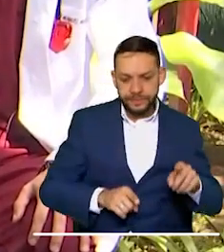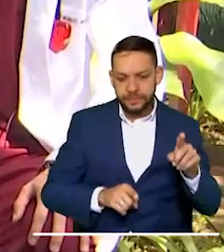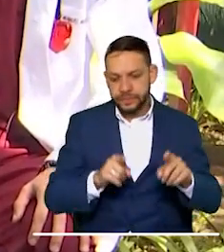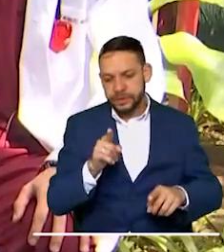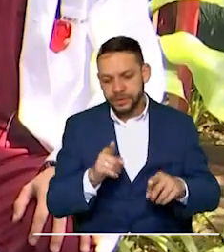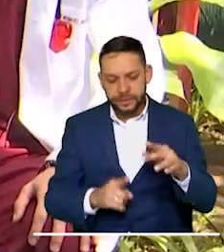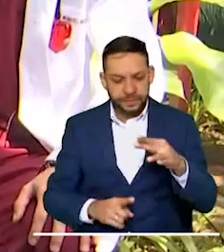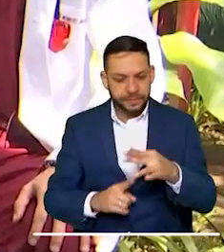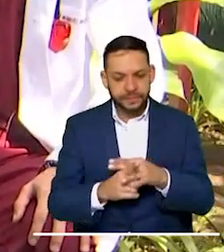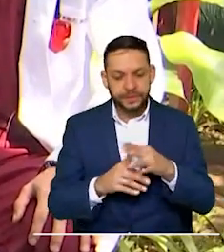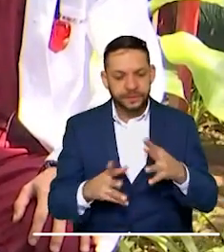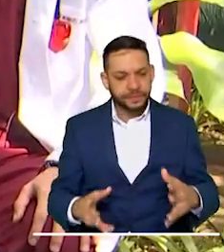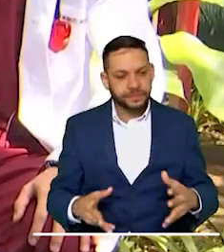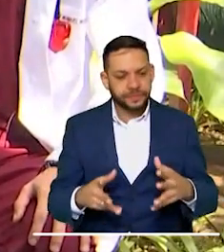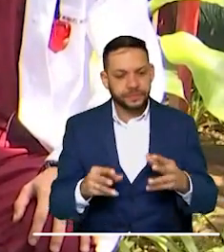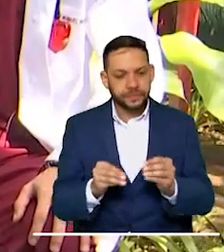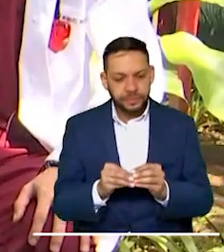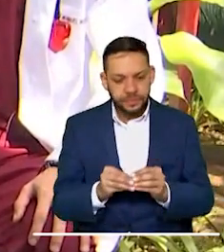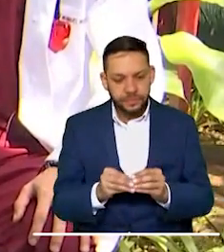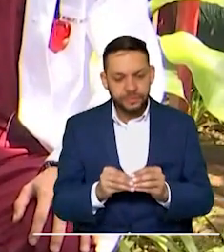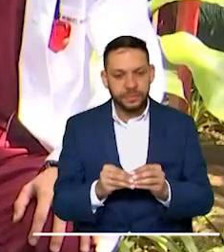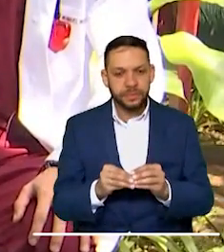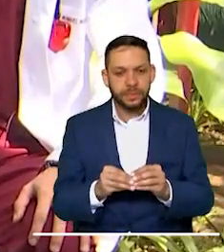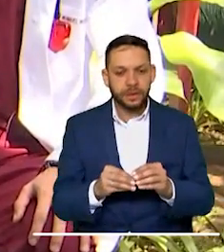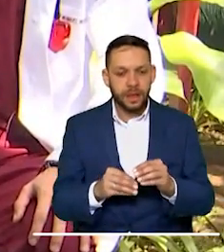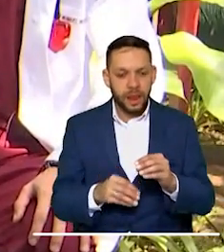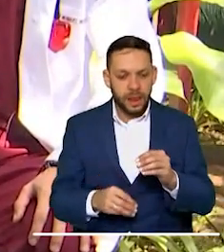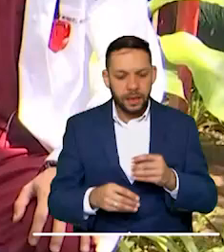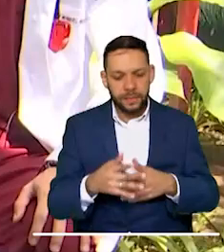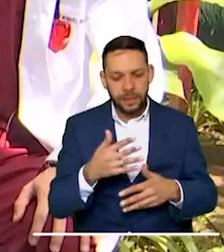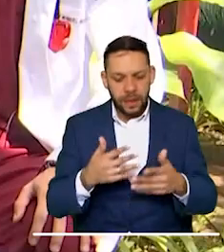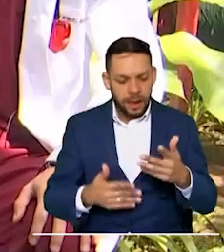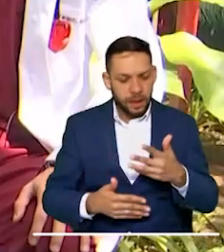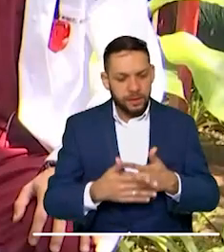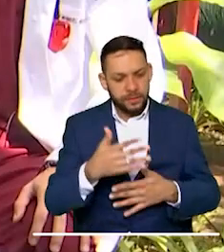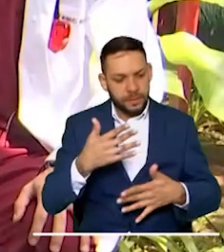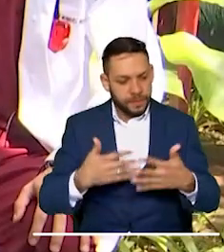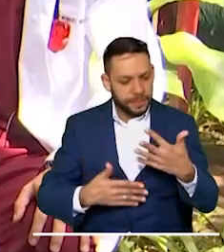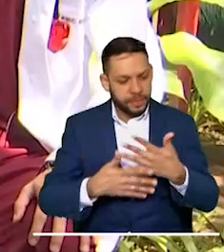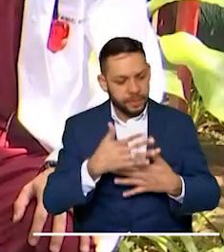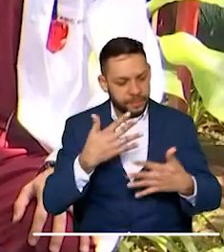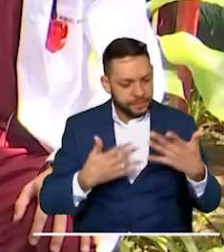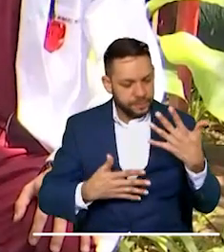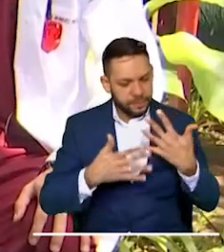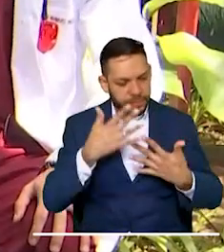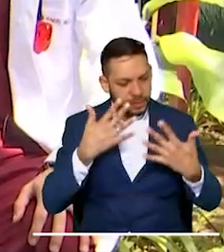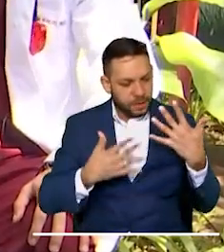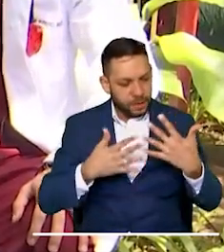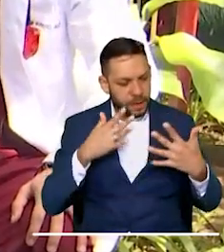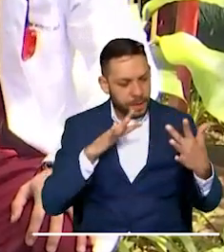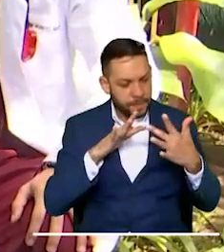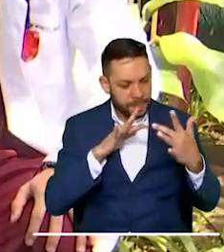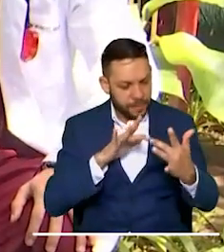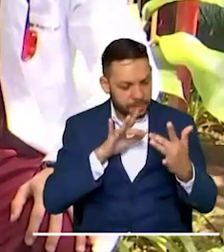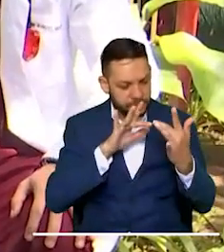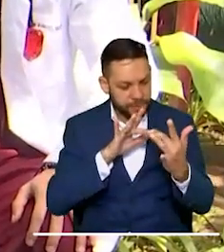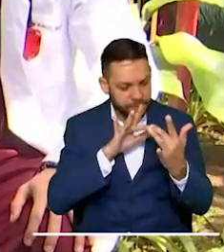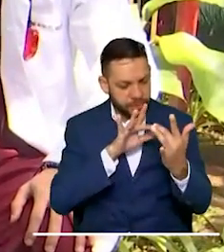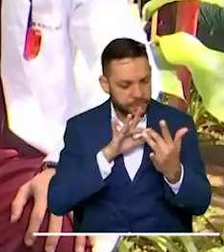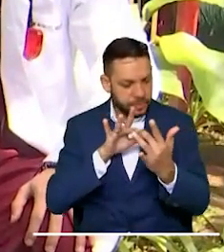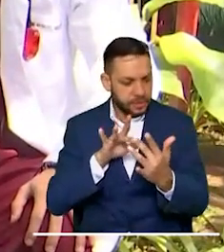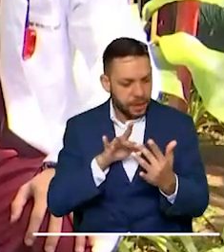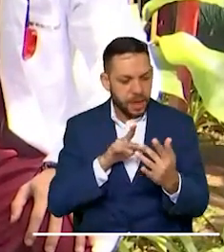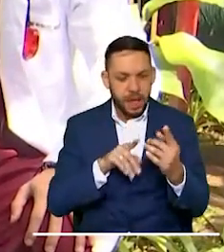nos llevan a una alteración hormonal que tiene que ver con otros procesos orgánicos, ¿sí? Y que